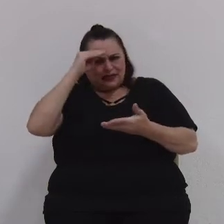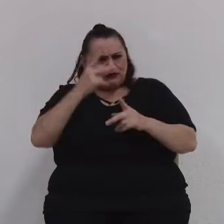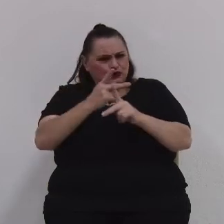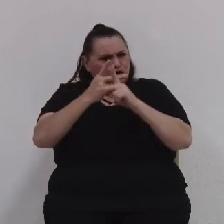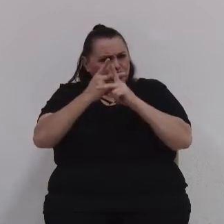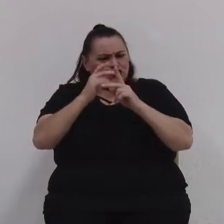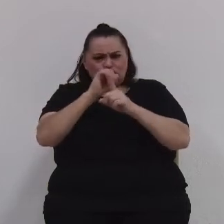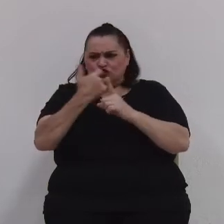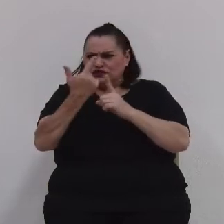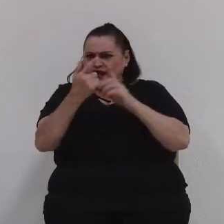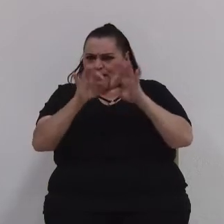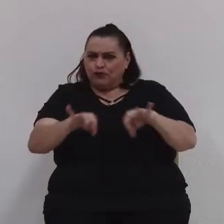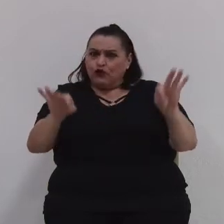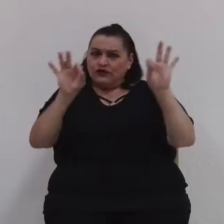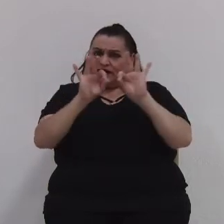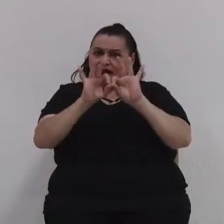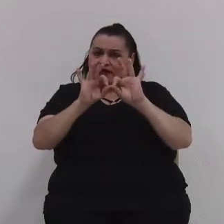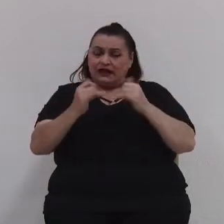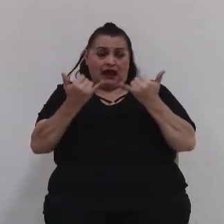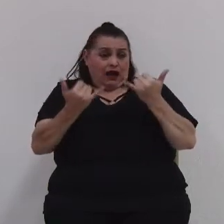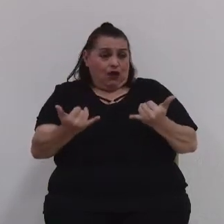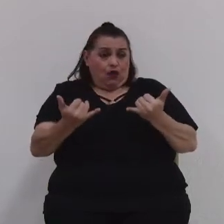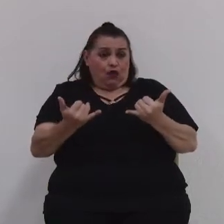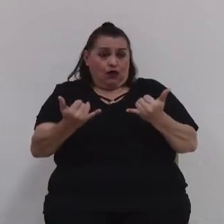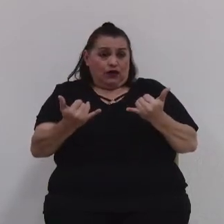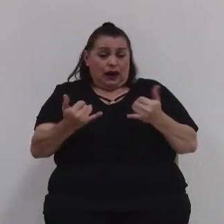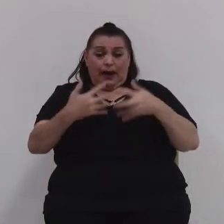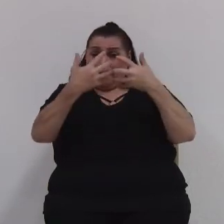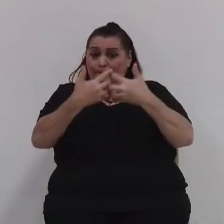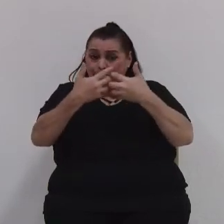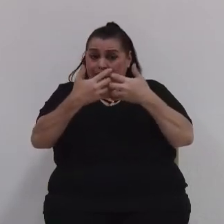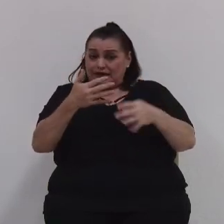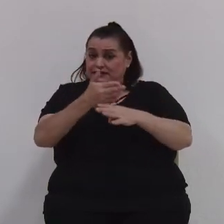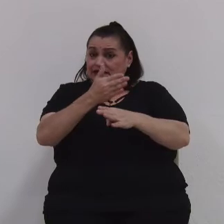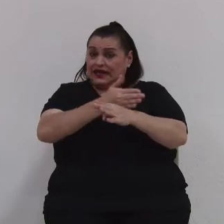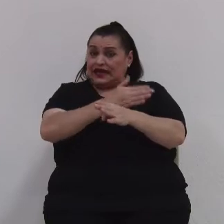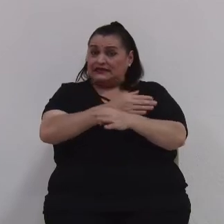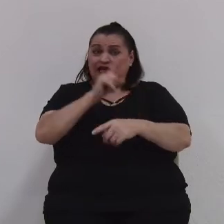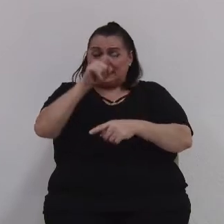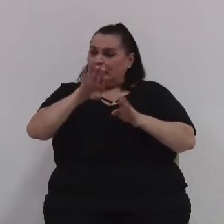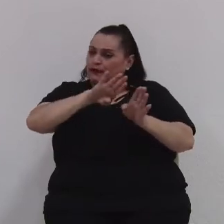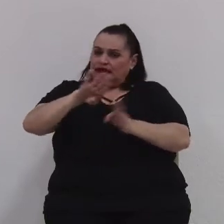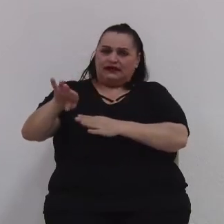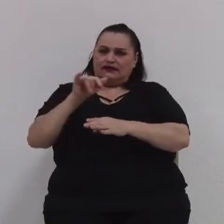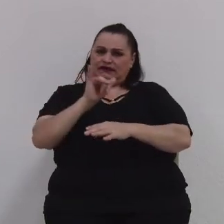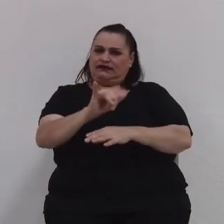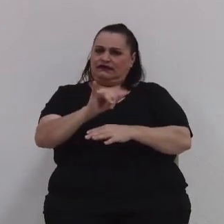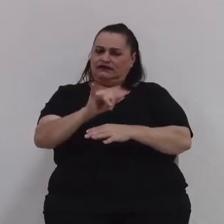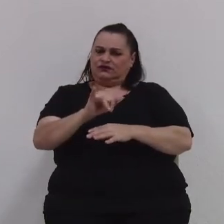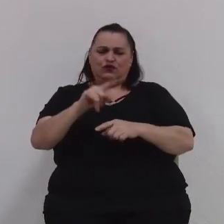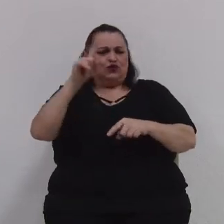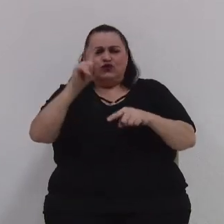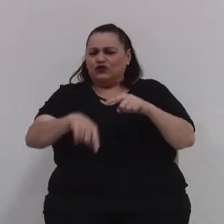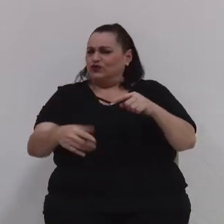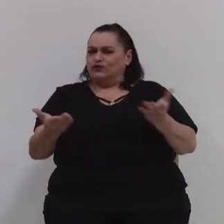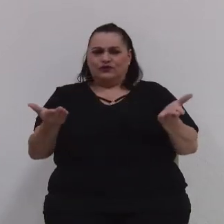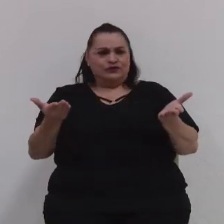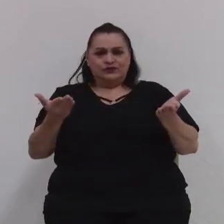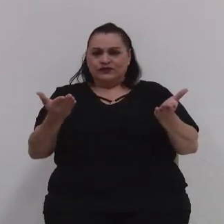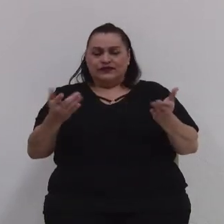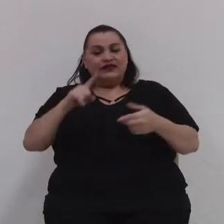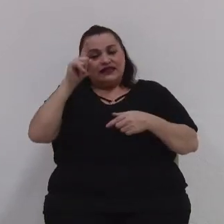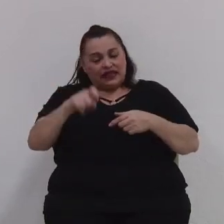era importantísima y ahora resulta que para que las empresas crezcan hay que deshacerse de eso. No puede ser.